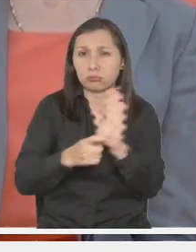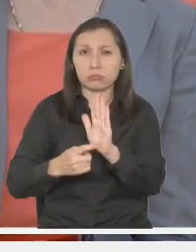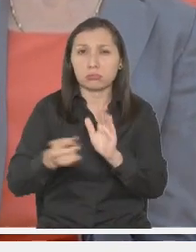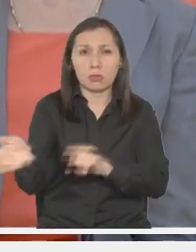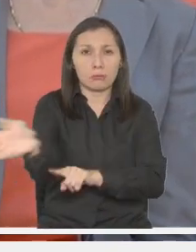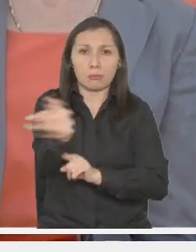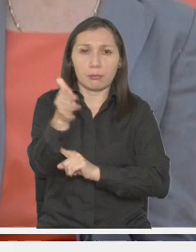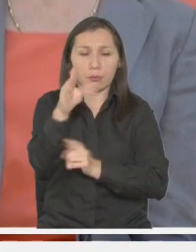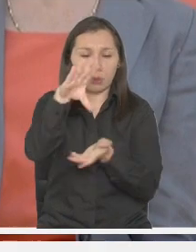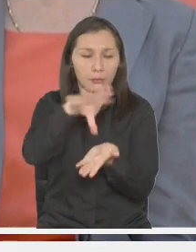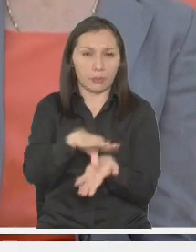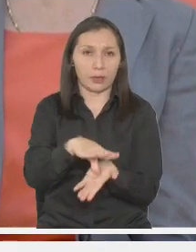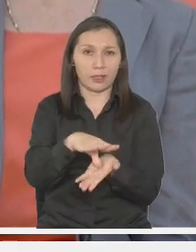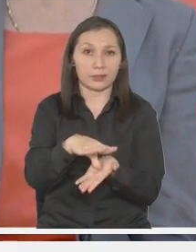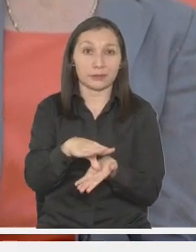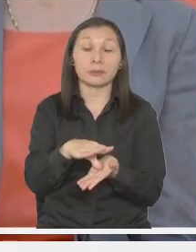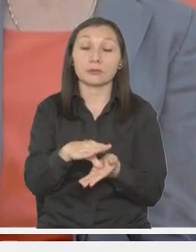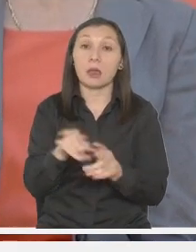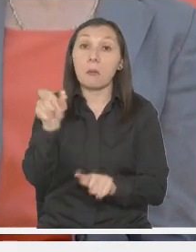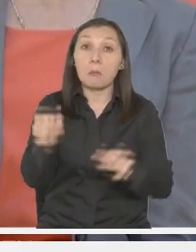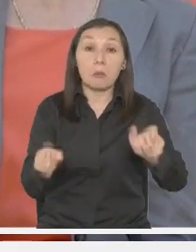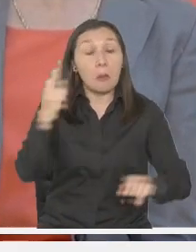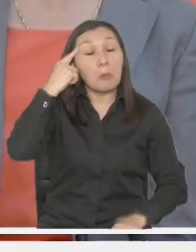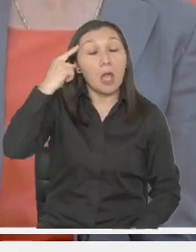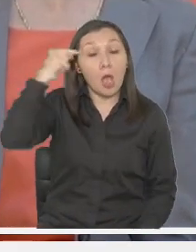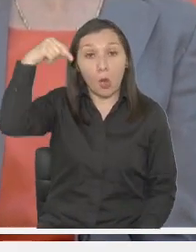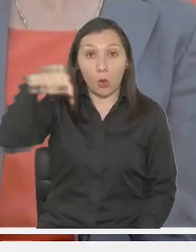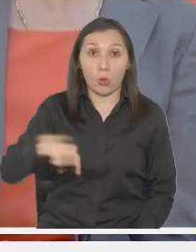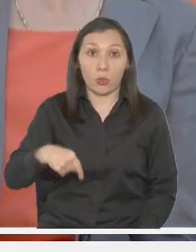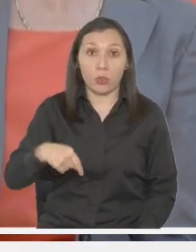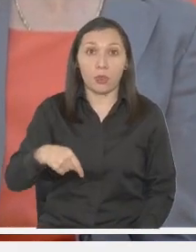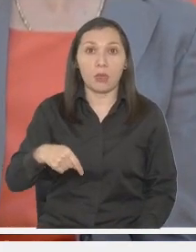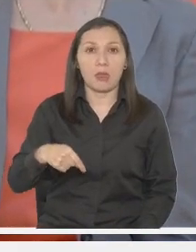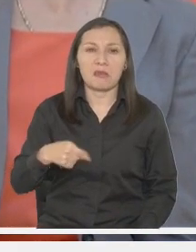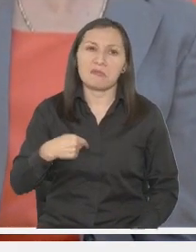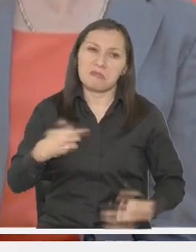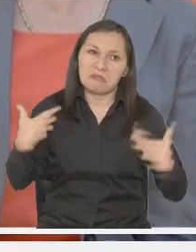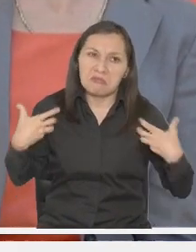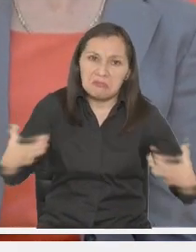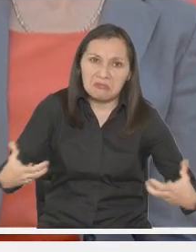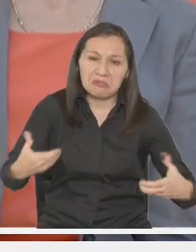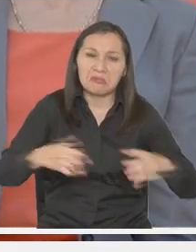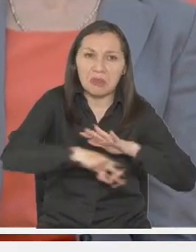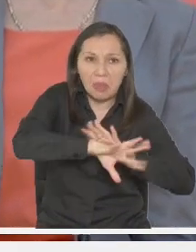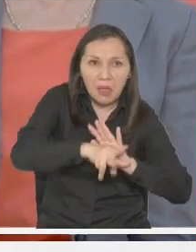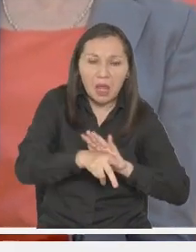patria. A quienes estén pensando hoy día en perpetrar delitos,